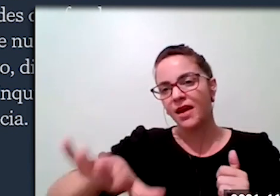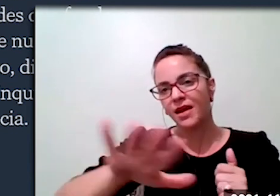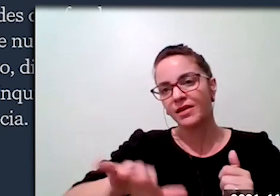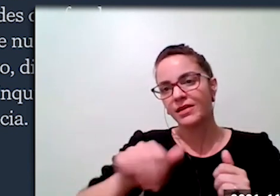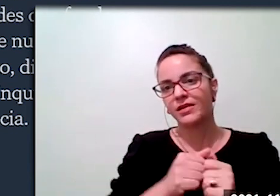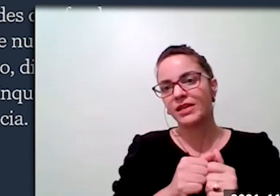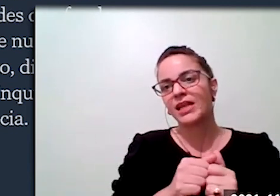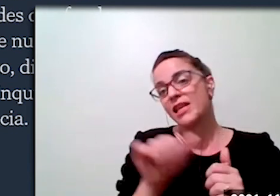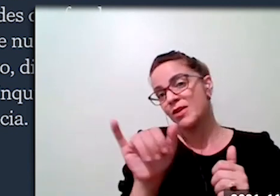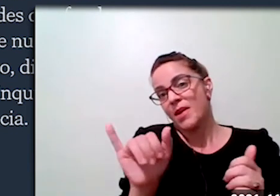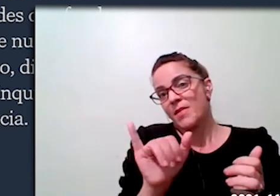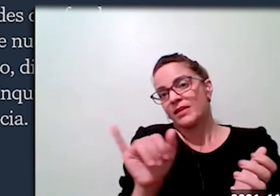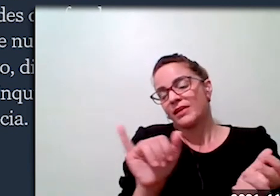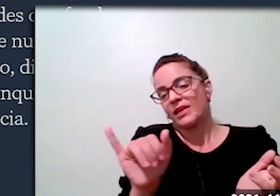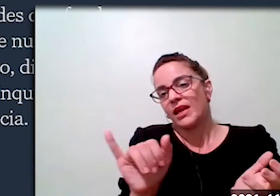igualmente, ¿verdad?